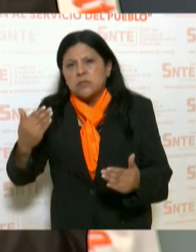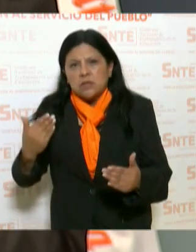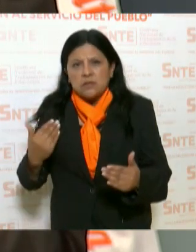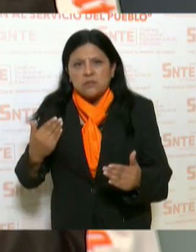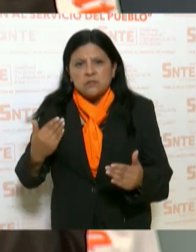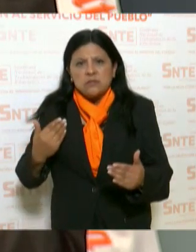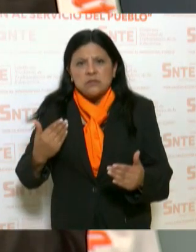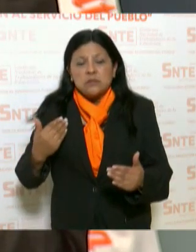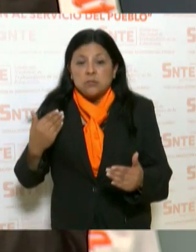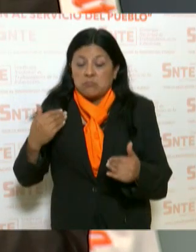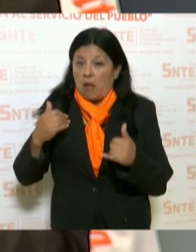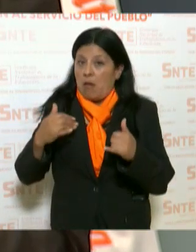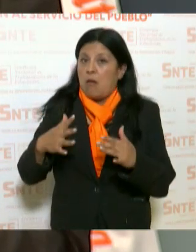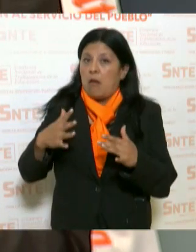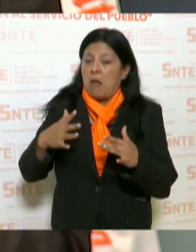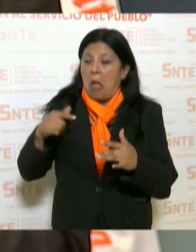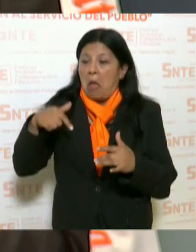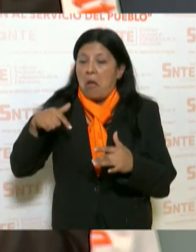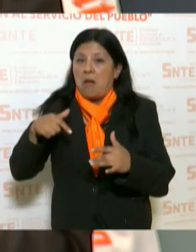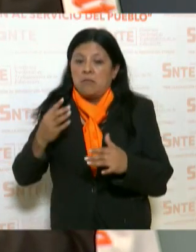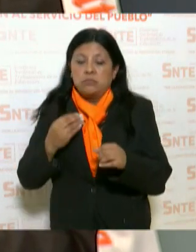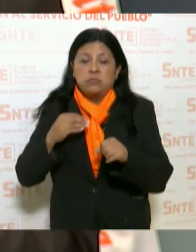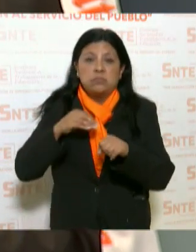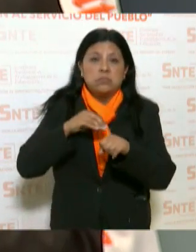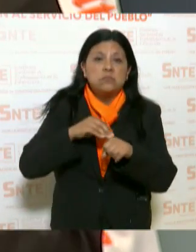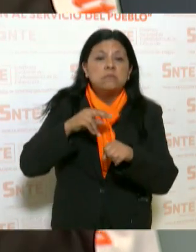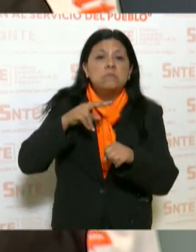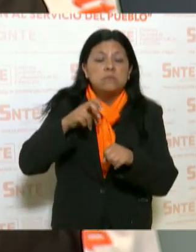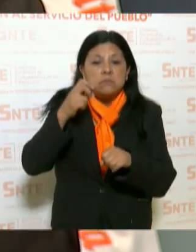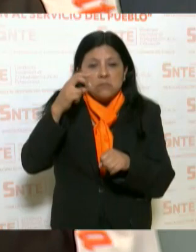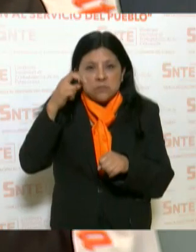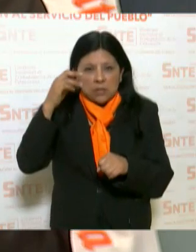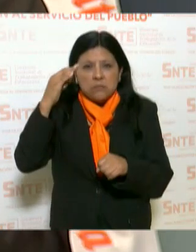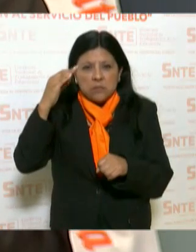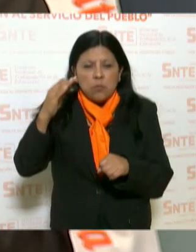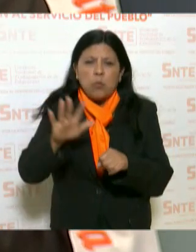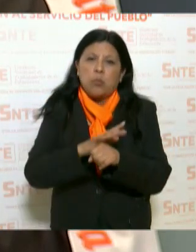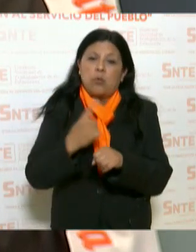todo un avance, porque en la dictadura